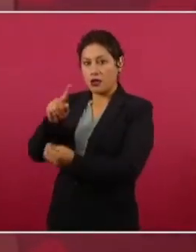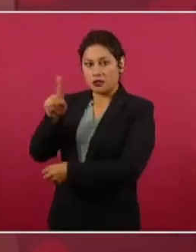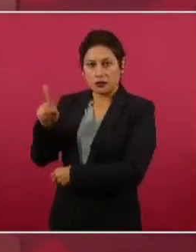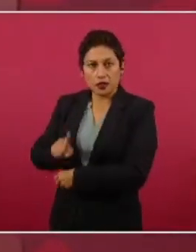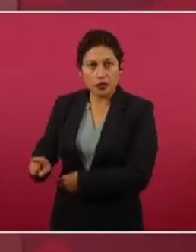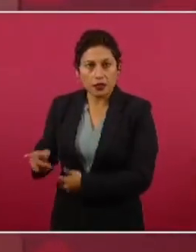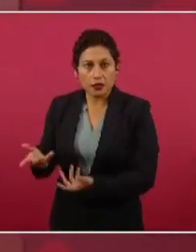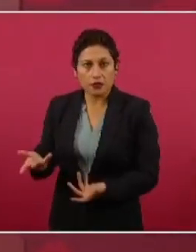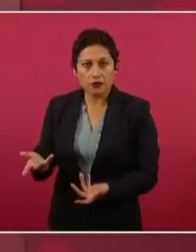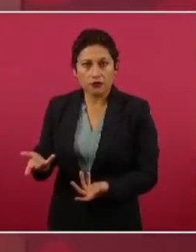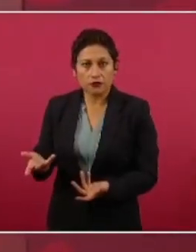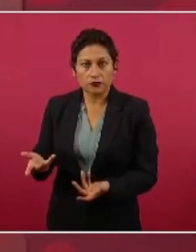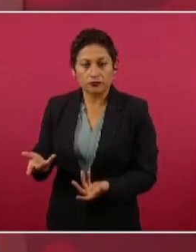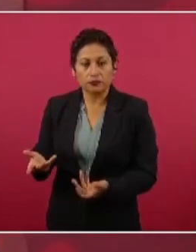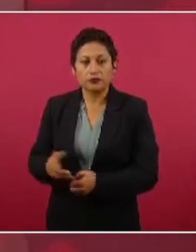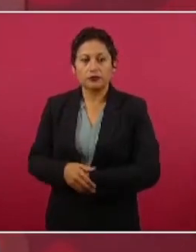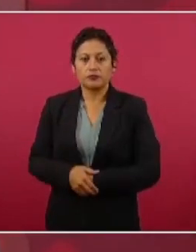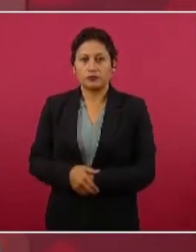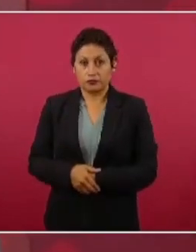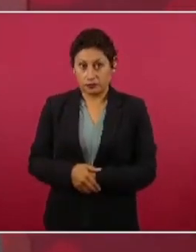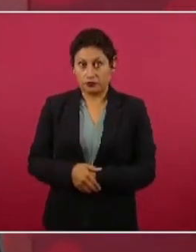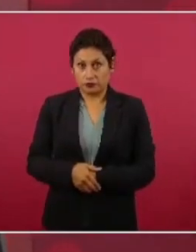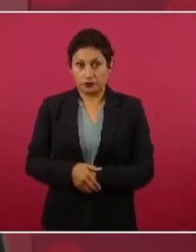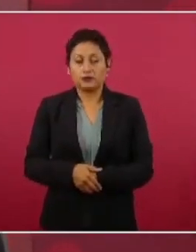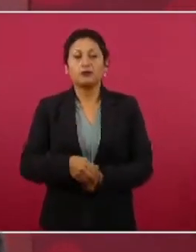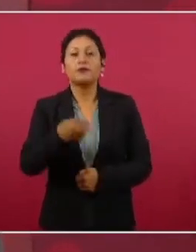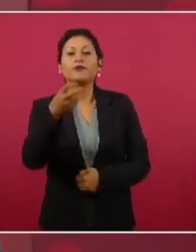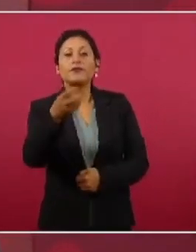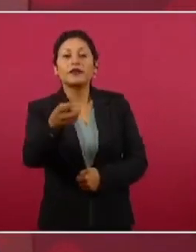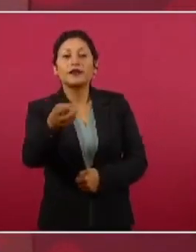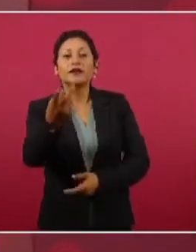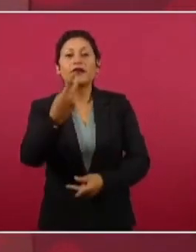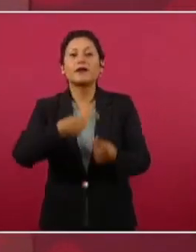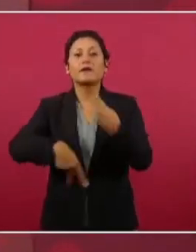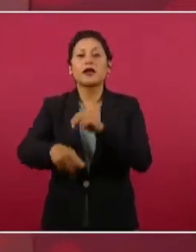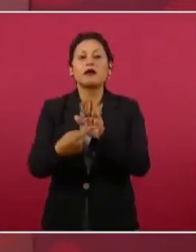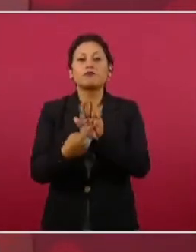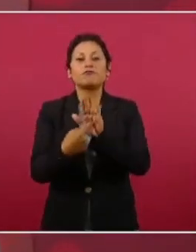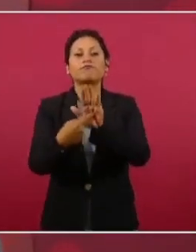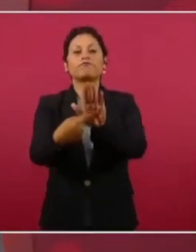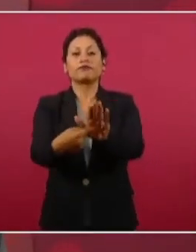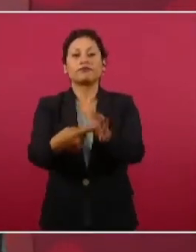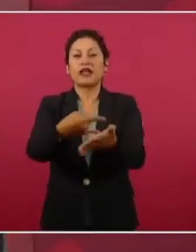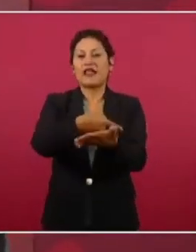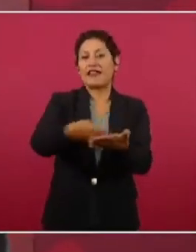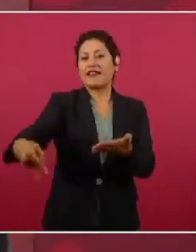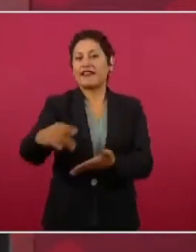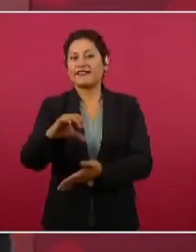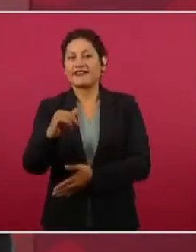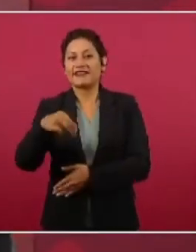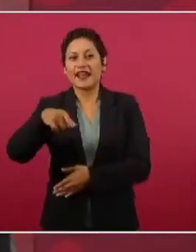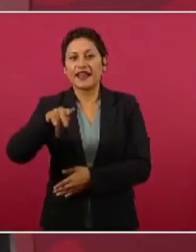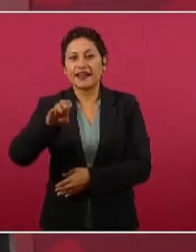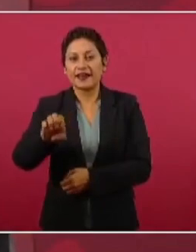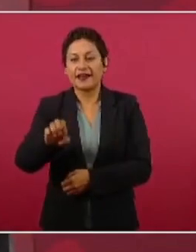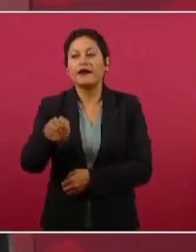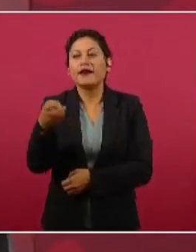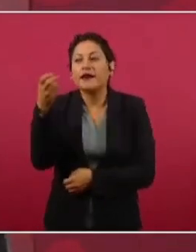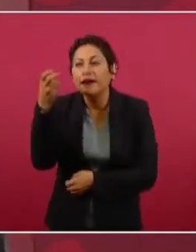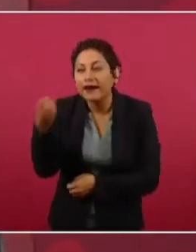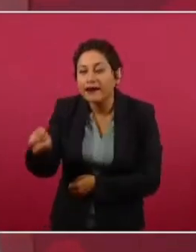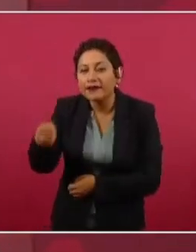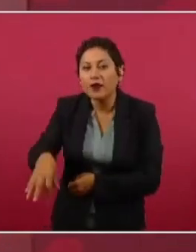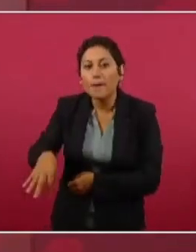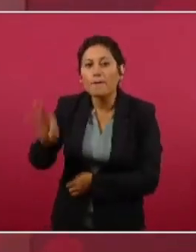y niega a Salinas. Y ahí se dan a conocer los cheques. Y ahí se dan a conocer cosas. ¿Sí?